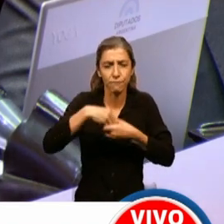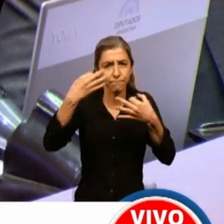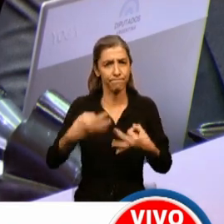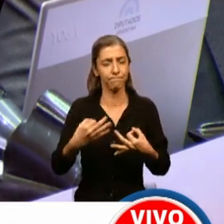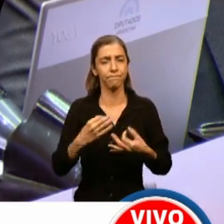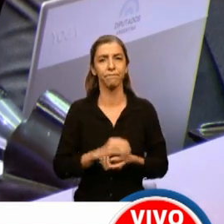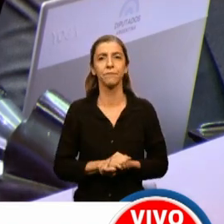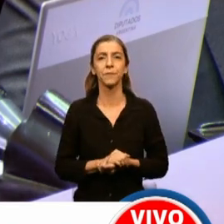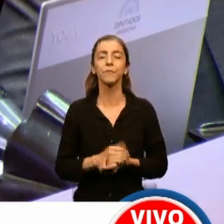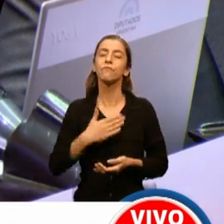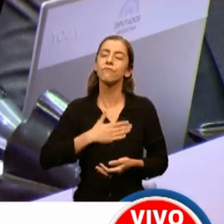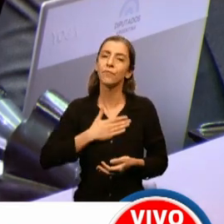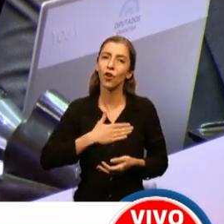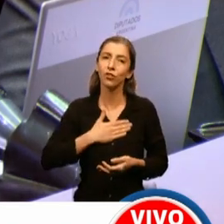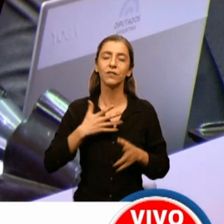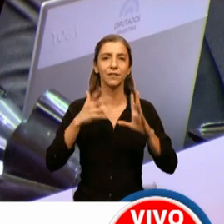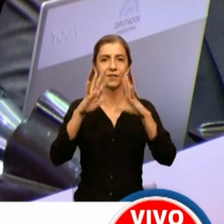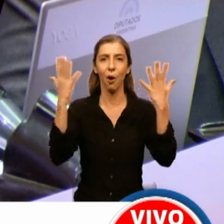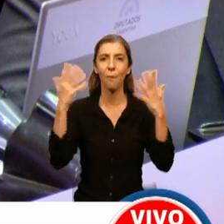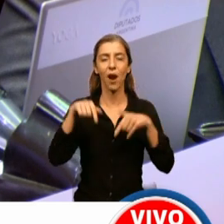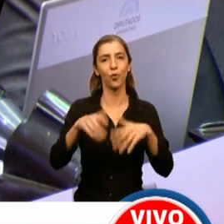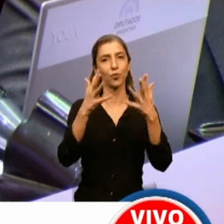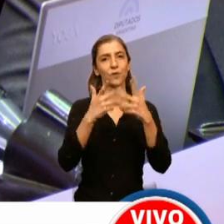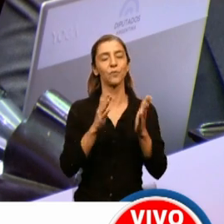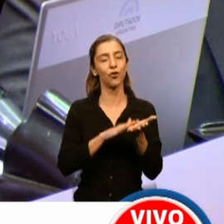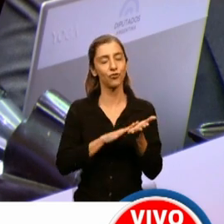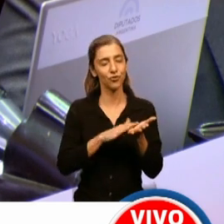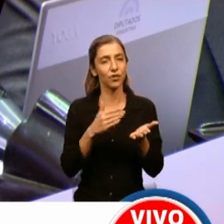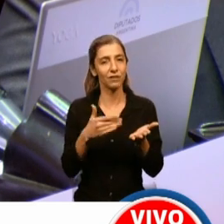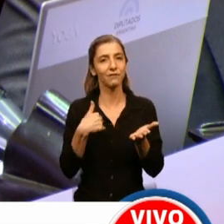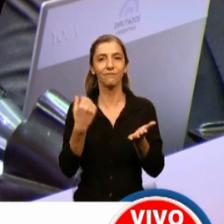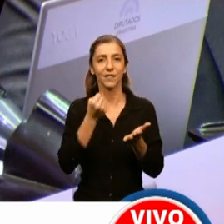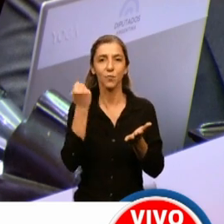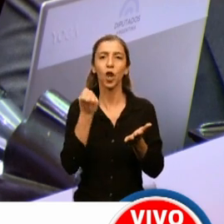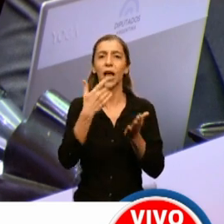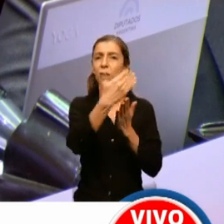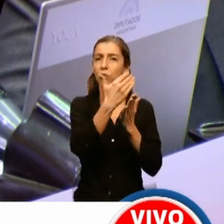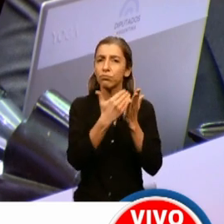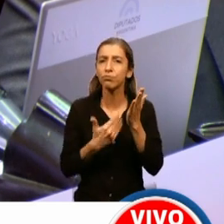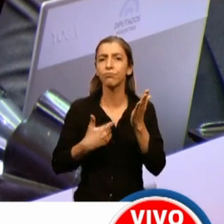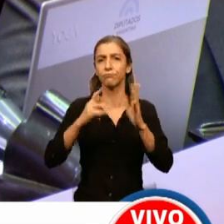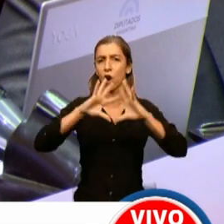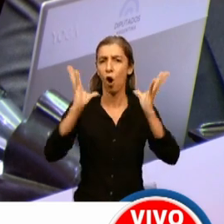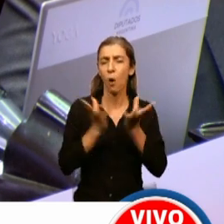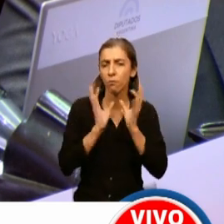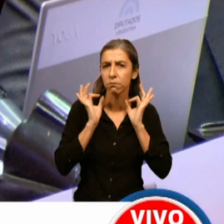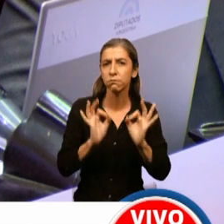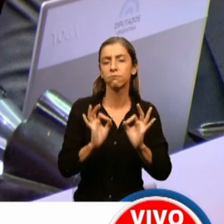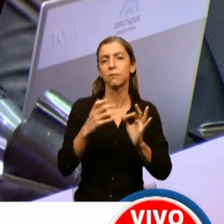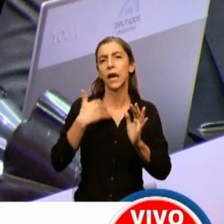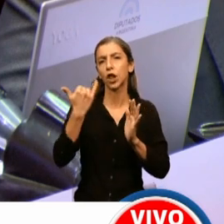el celebro y la verdad que aplaudo la iniciativa porque el abordaje lo hace integral tiene muy ricas acciones en